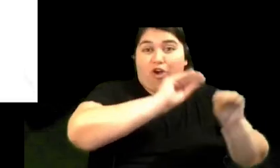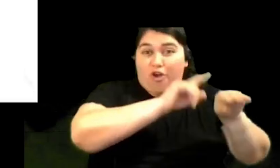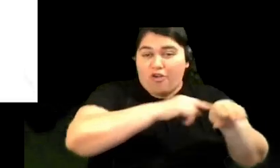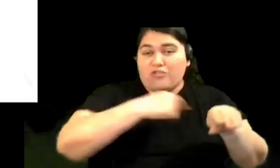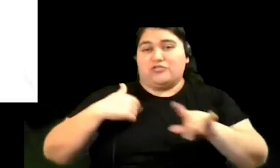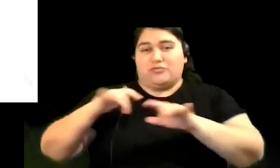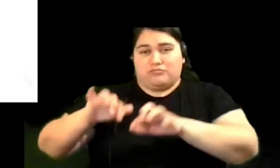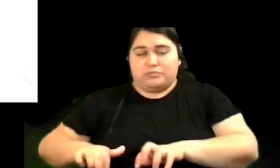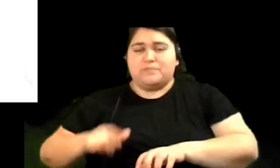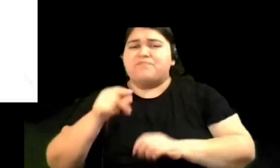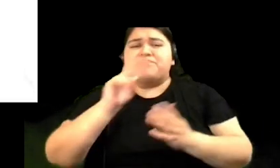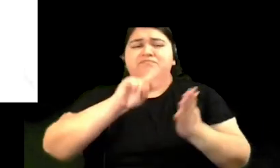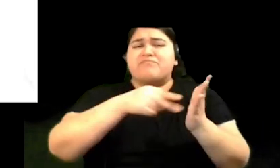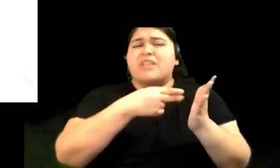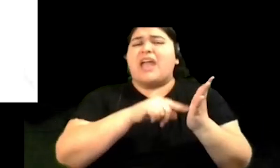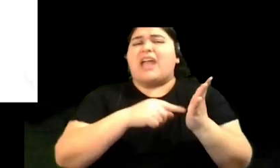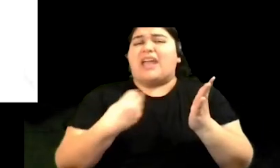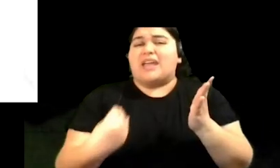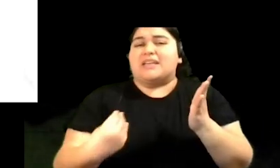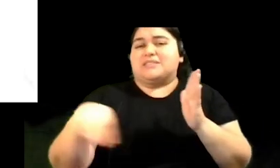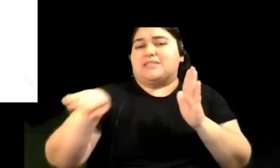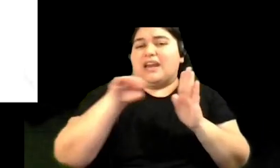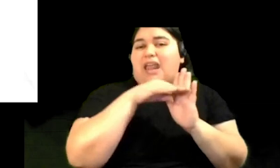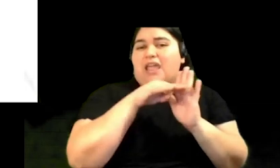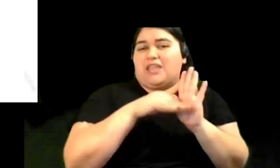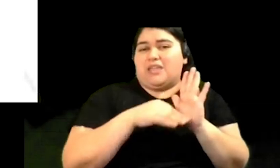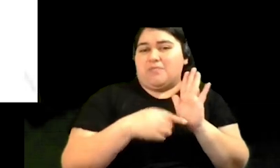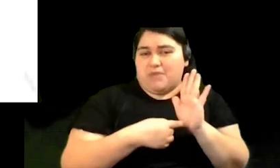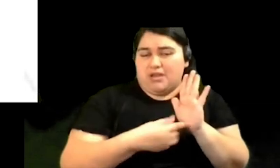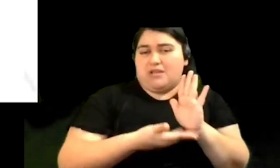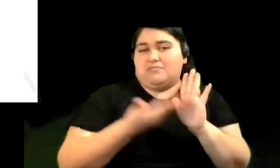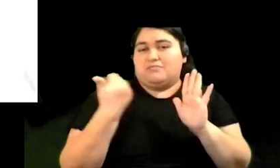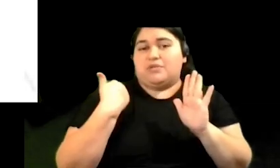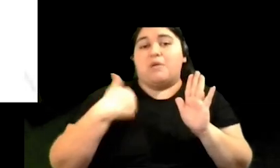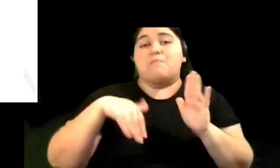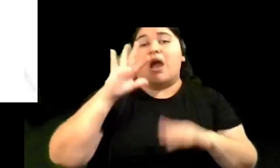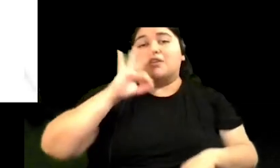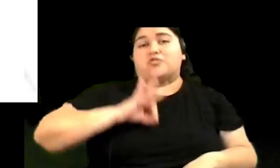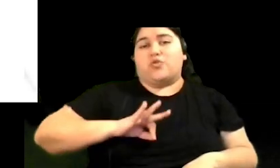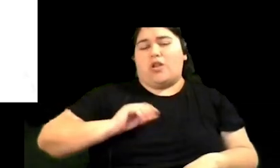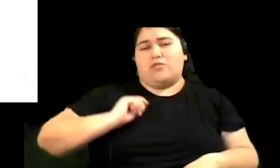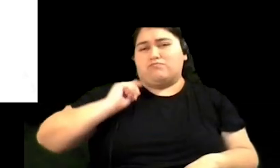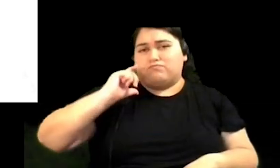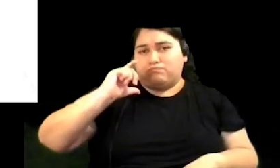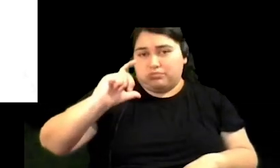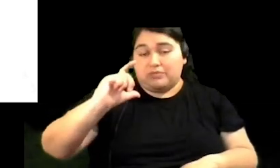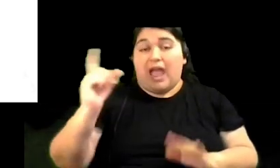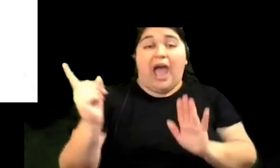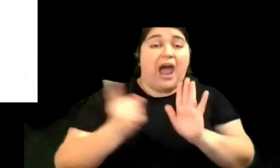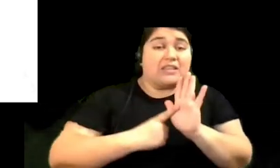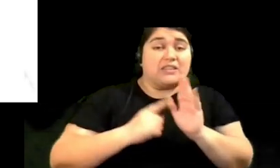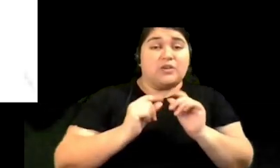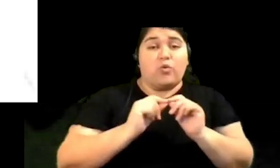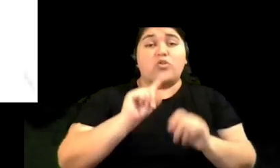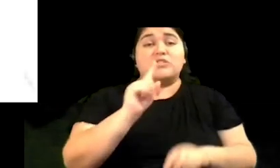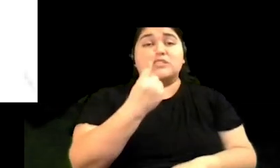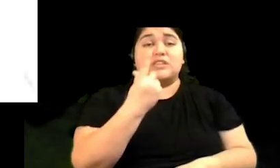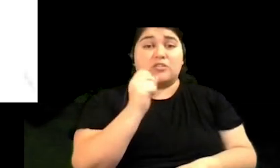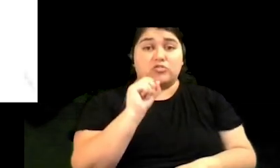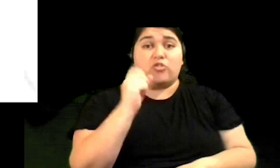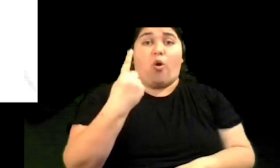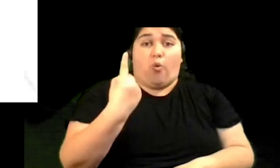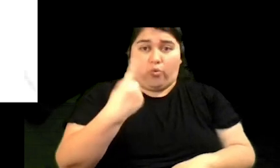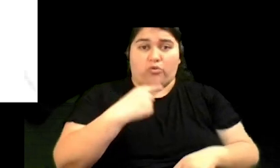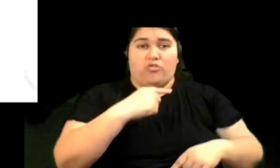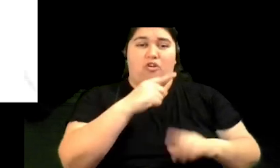se deroga es el régimen cedular de mayores ingresos que está previsto en el artículo 101 y siguientes